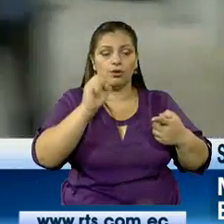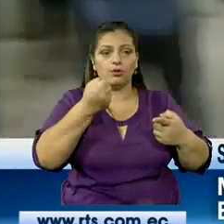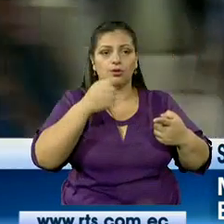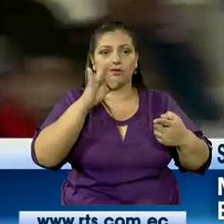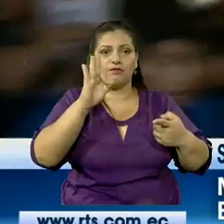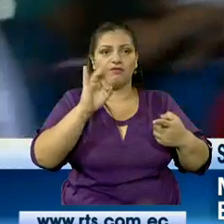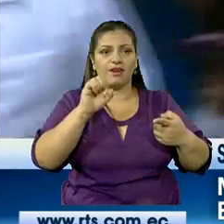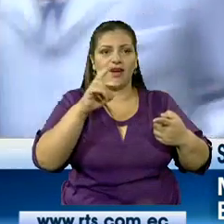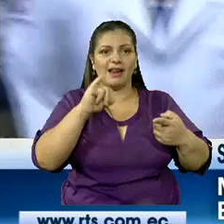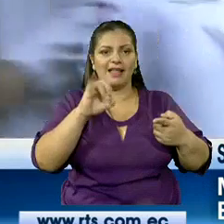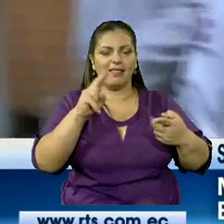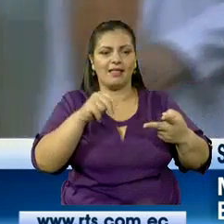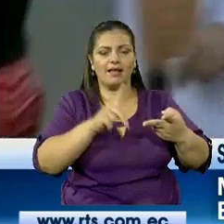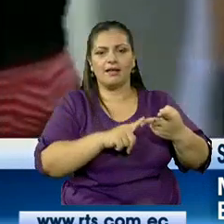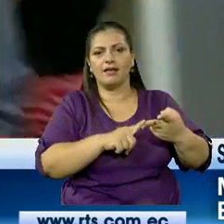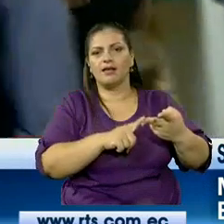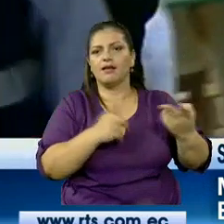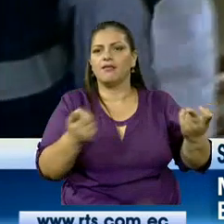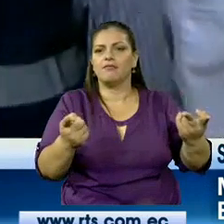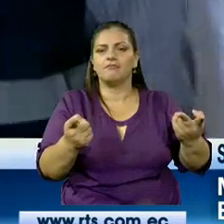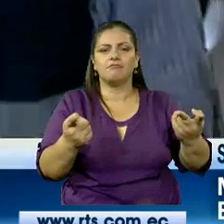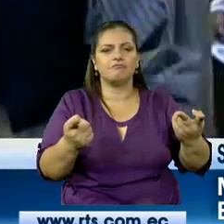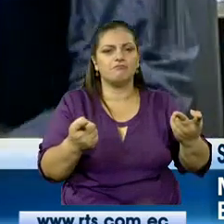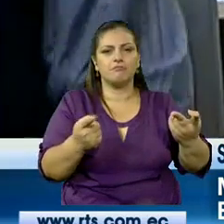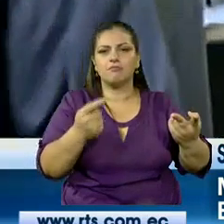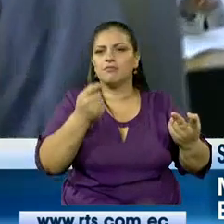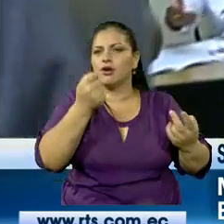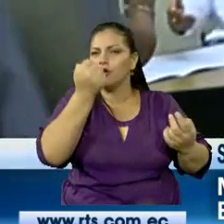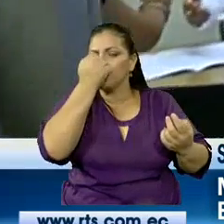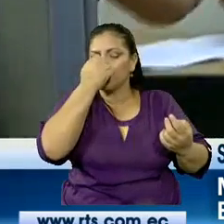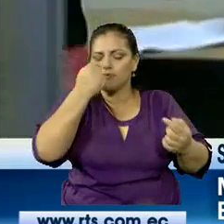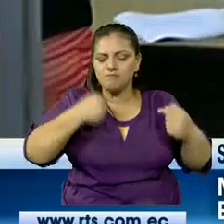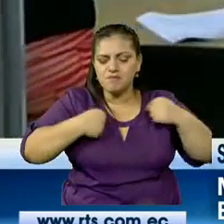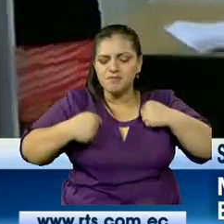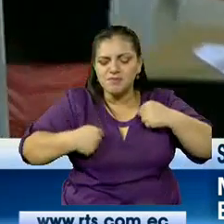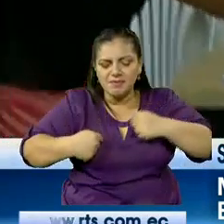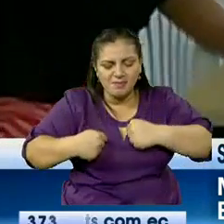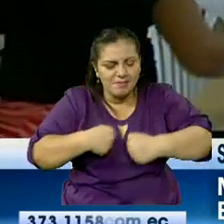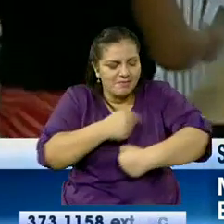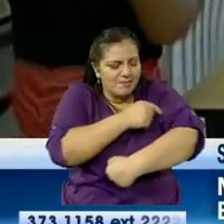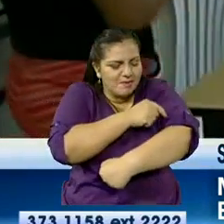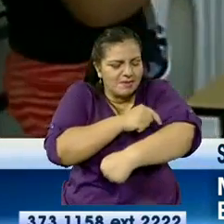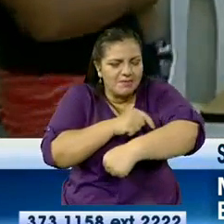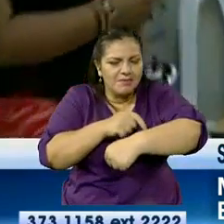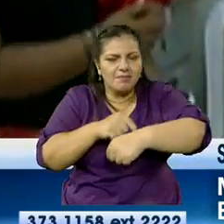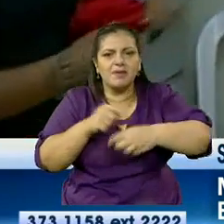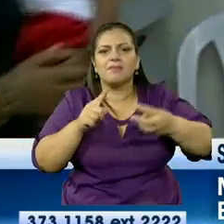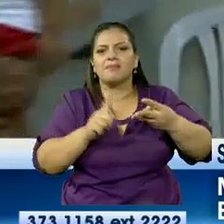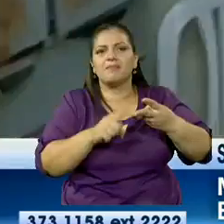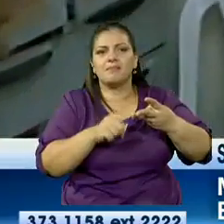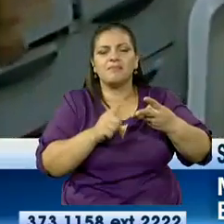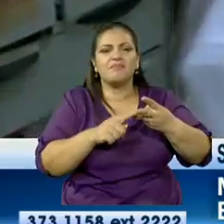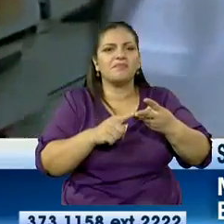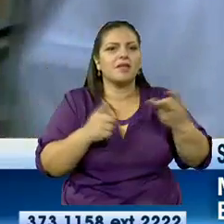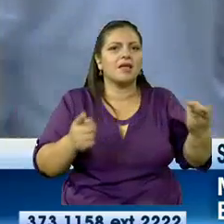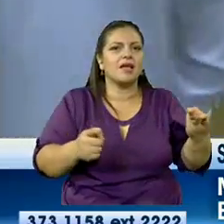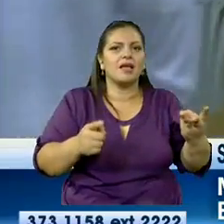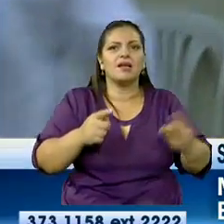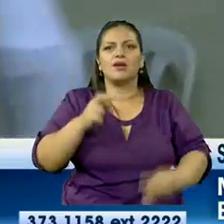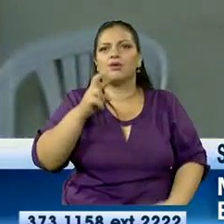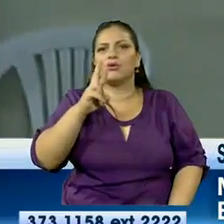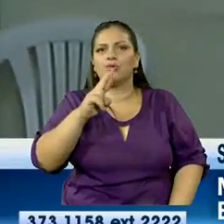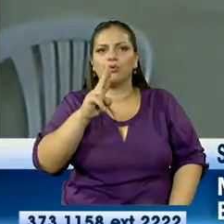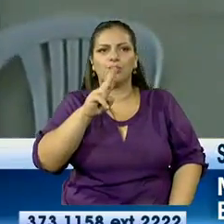difteria, tétano, sarampión, rubiola, varicela. Tenemos la poliomielitis, entre otras patologías, ¿no?